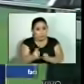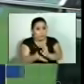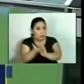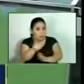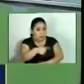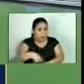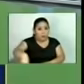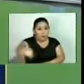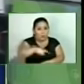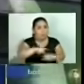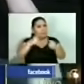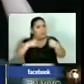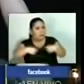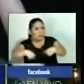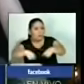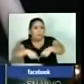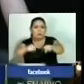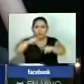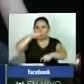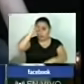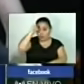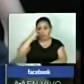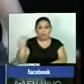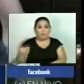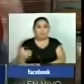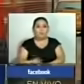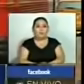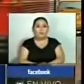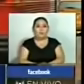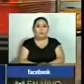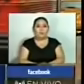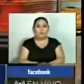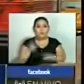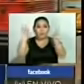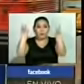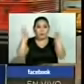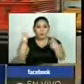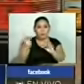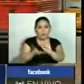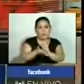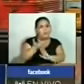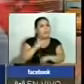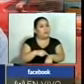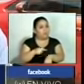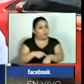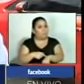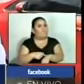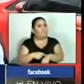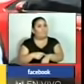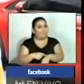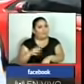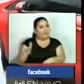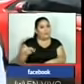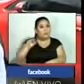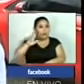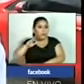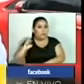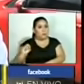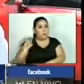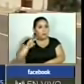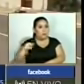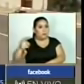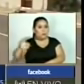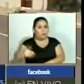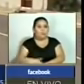que esta gente mantenga el equilibrio que nosotros queremos. Y para la reactivación económica puede llevar mucho tiempo, puede llevar de 2 a 3 años